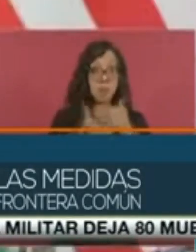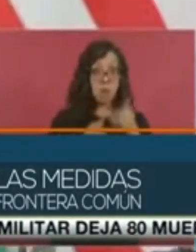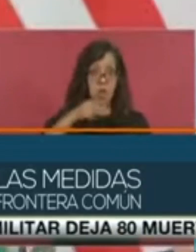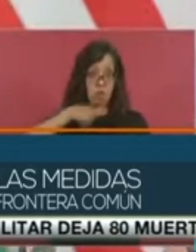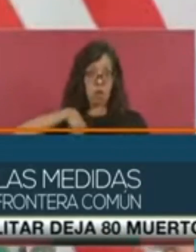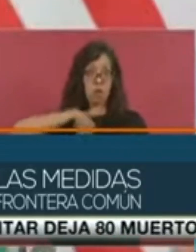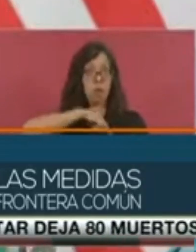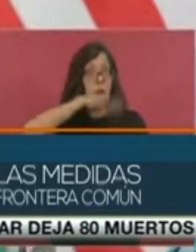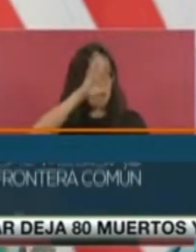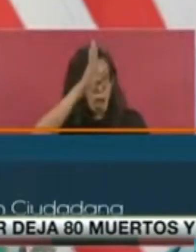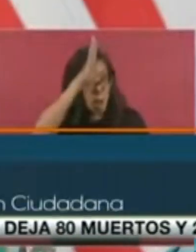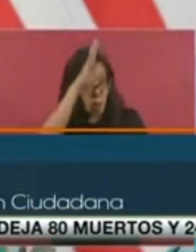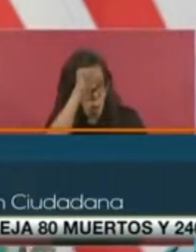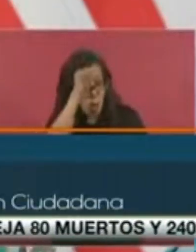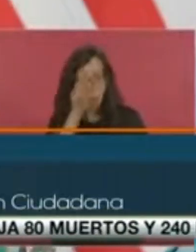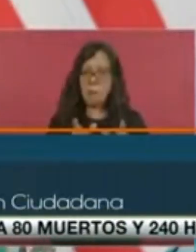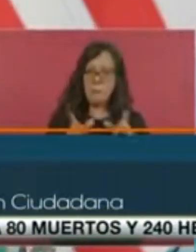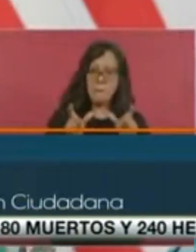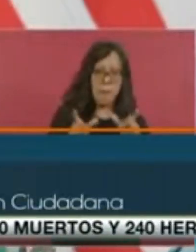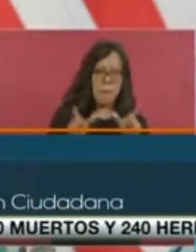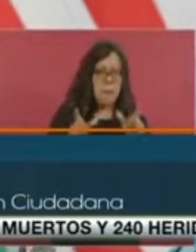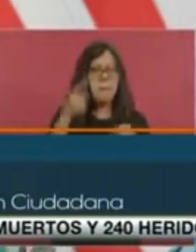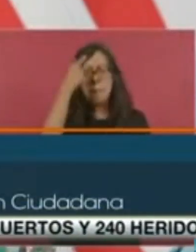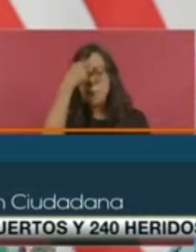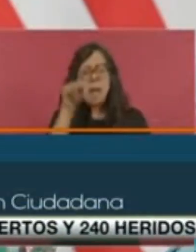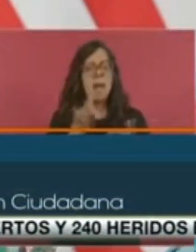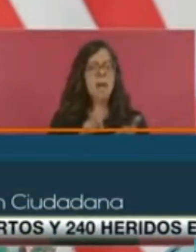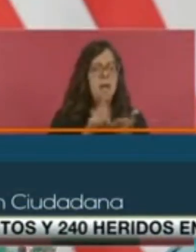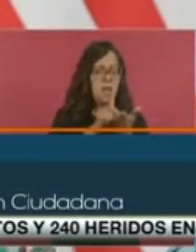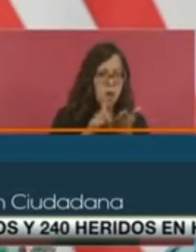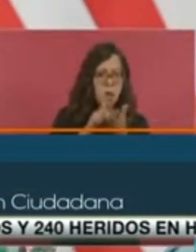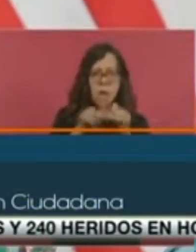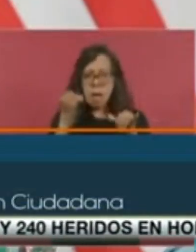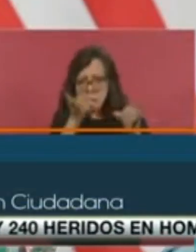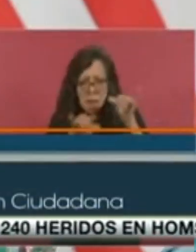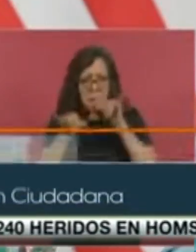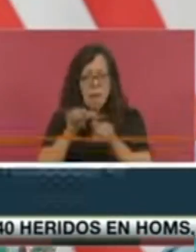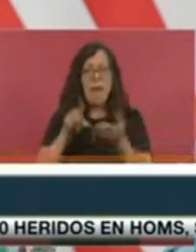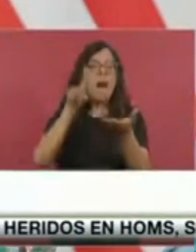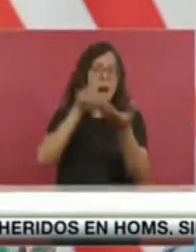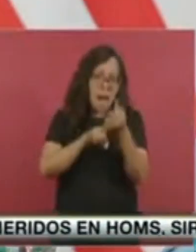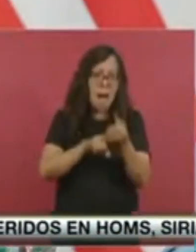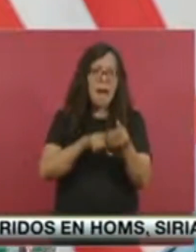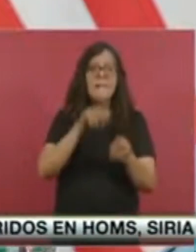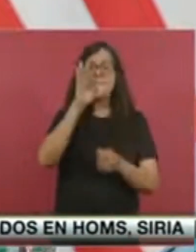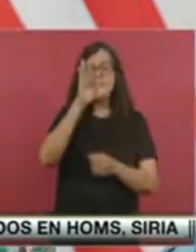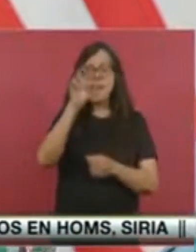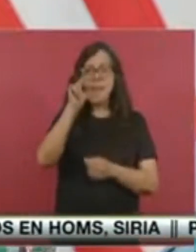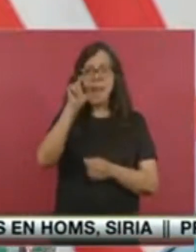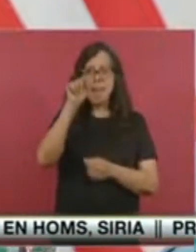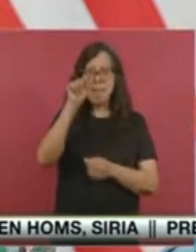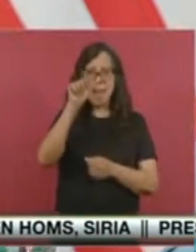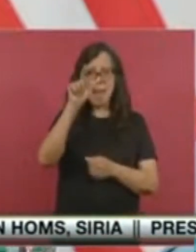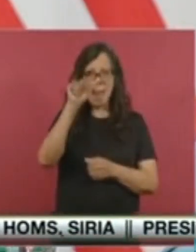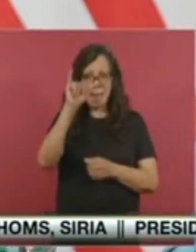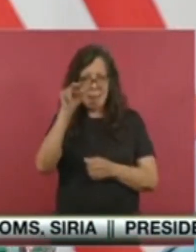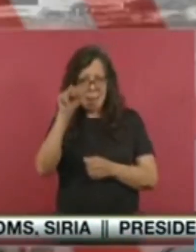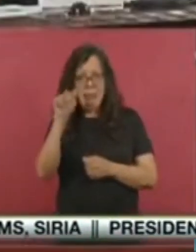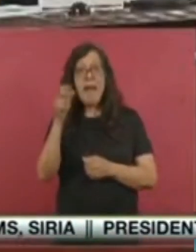en especial del fentanilo, con campañas para evitar que los jóvenes caigan en adicciones.